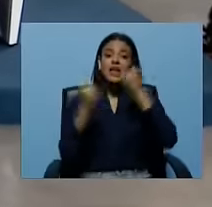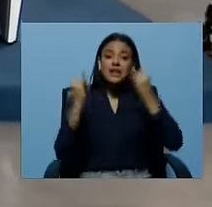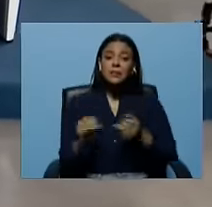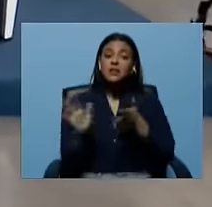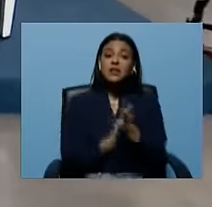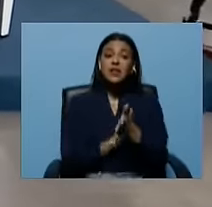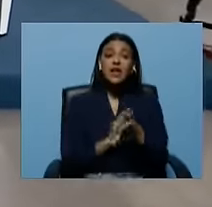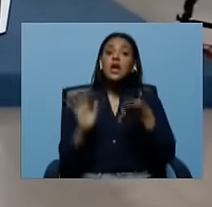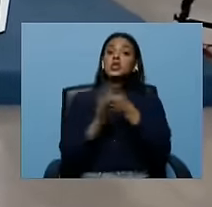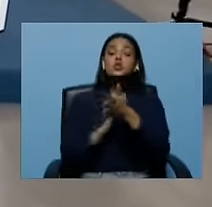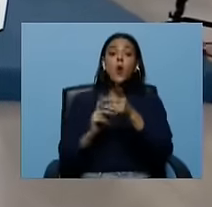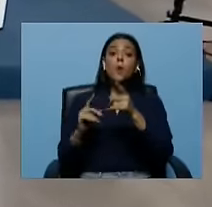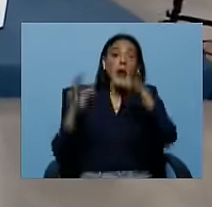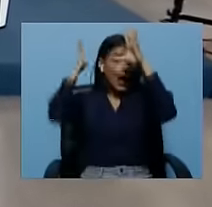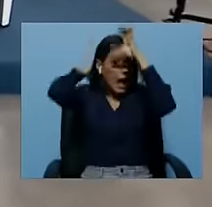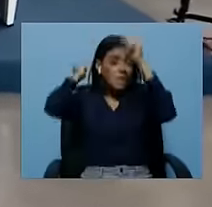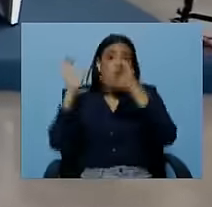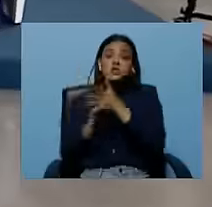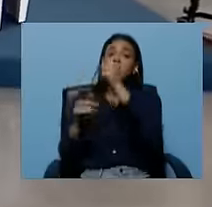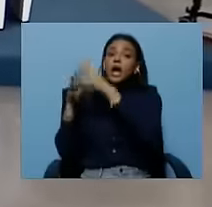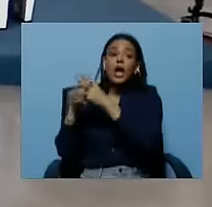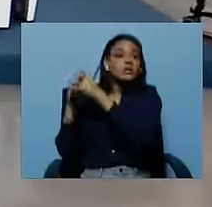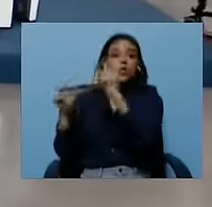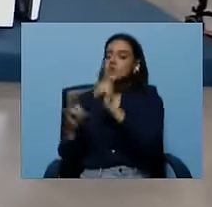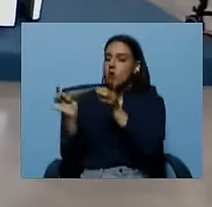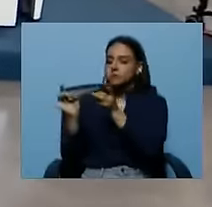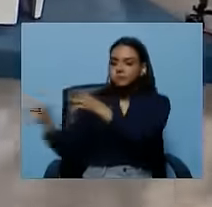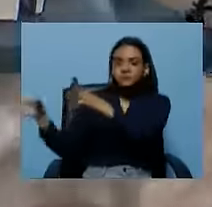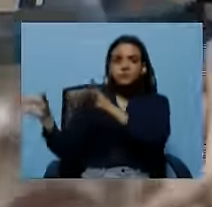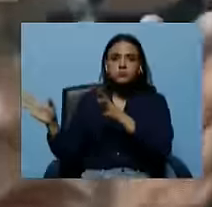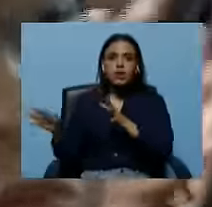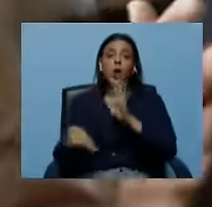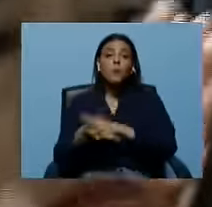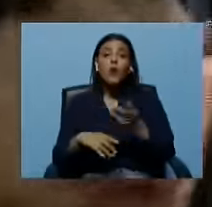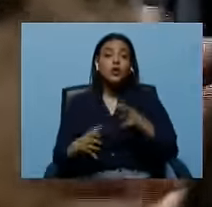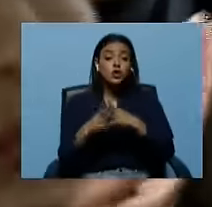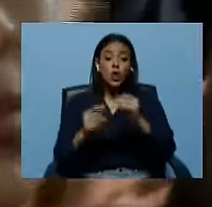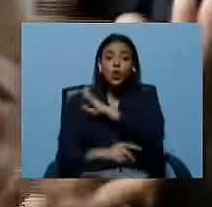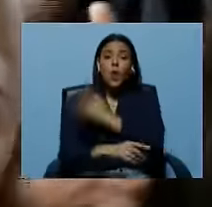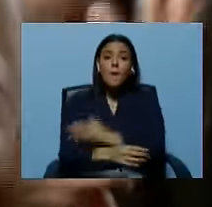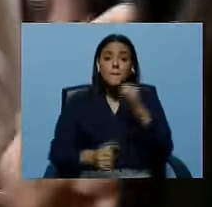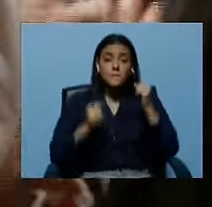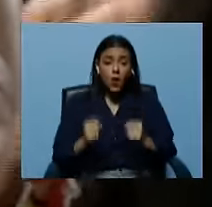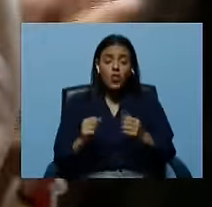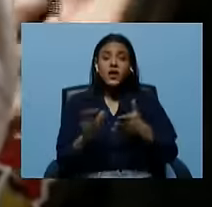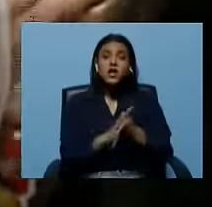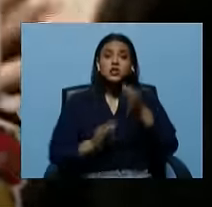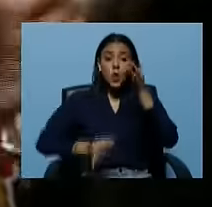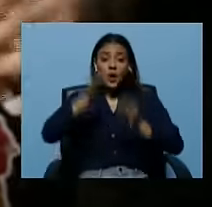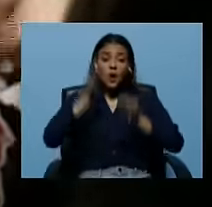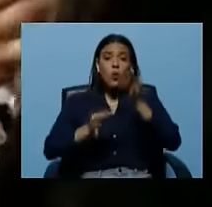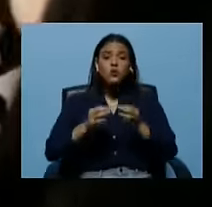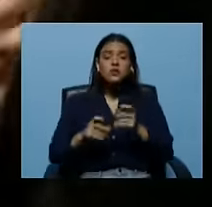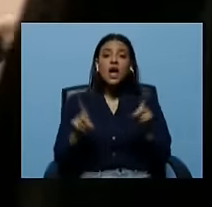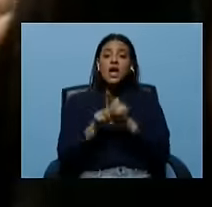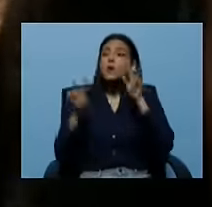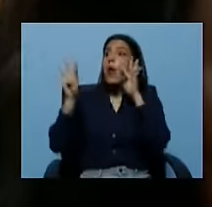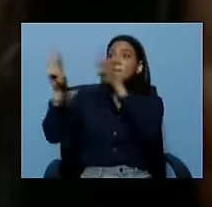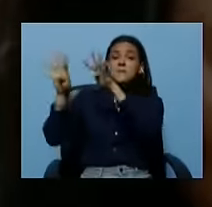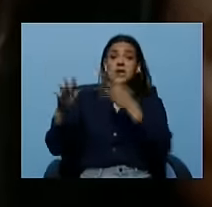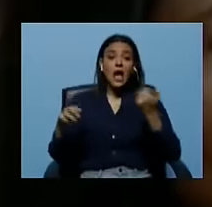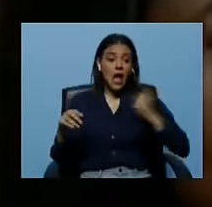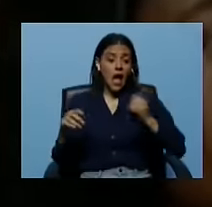la embajada gringa y de los gringos. Porque los poderes judiciales, como en Argentina, dicen